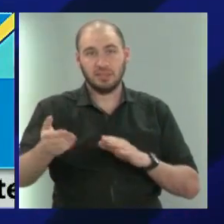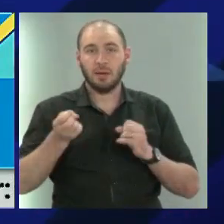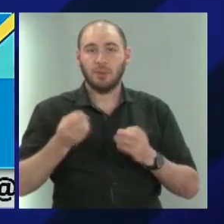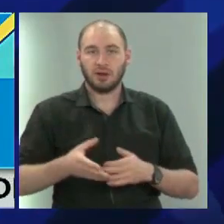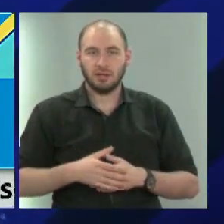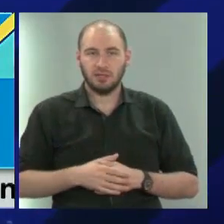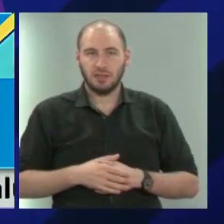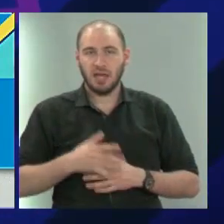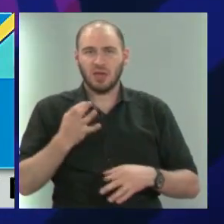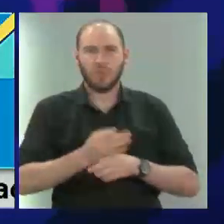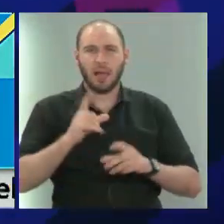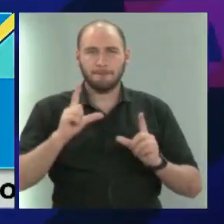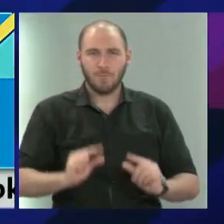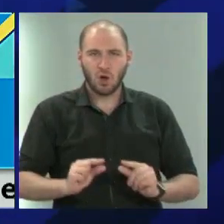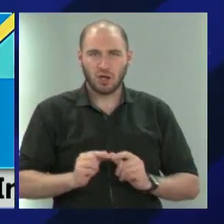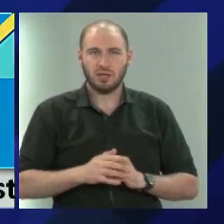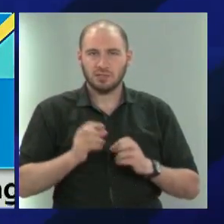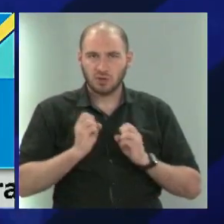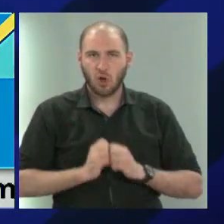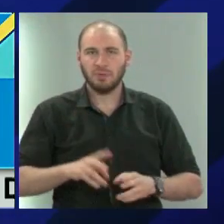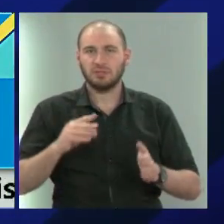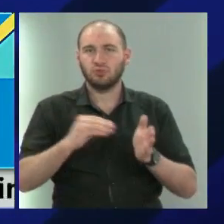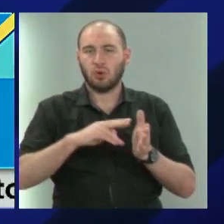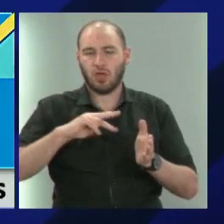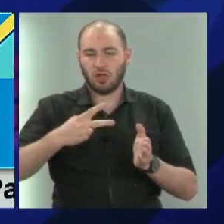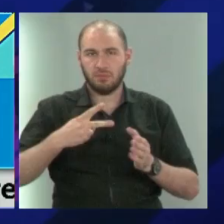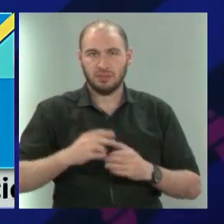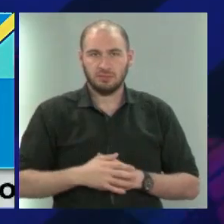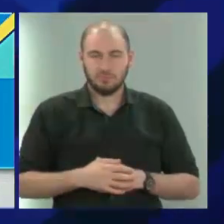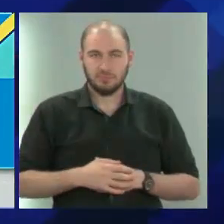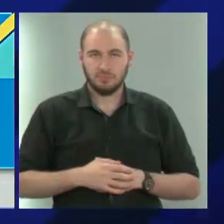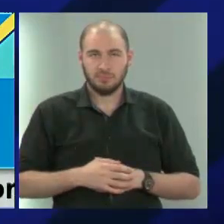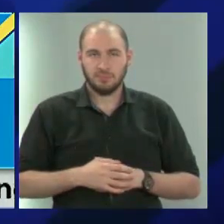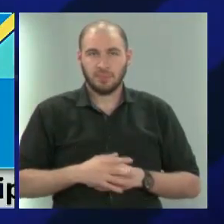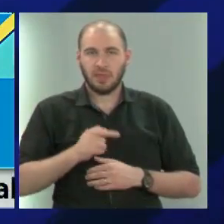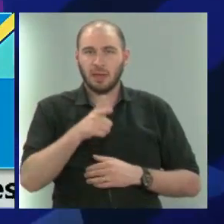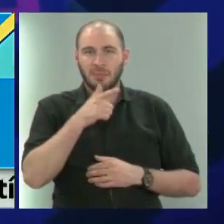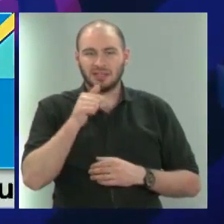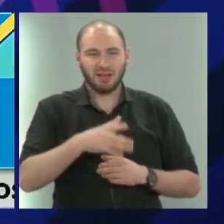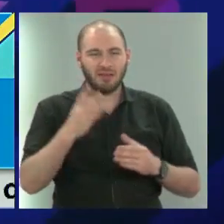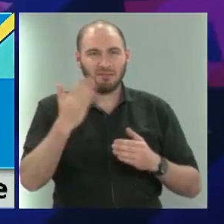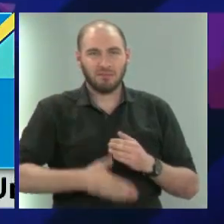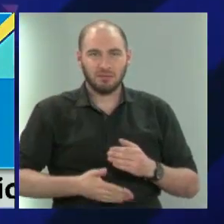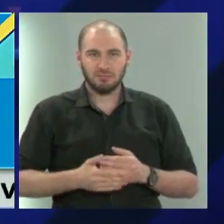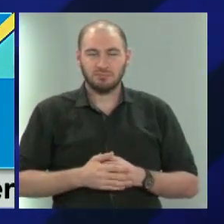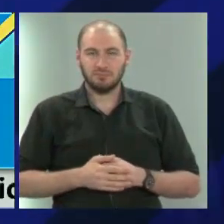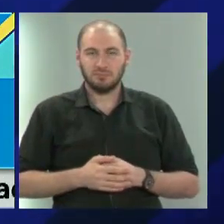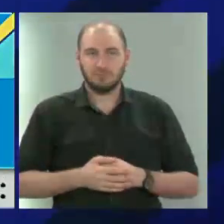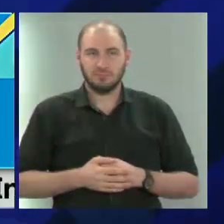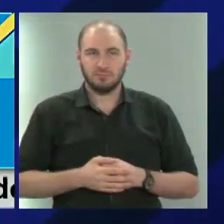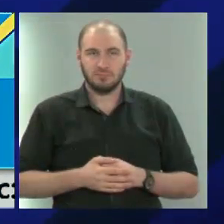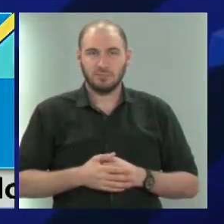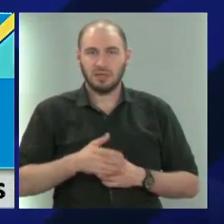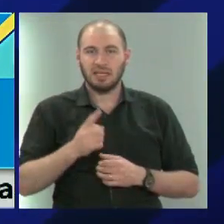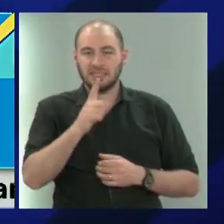eran muy pocas las escuelas que empezaron con esa doble escolaridad. Eso es como que se ha detenido. Me parece que